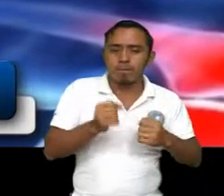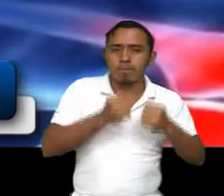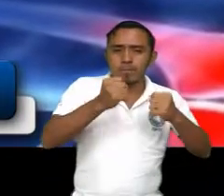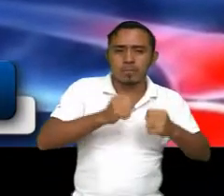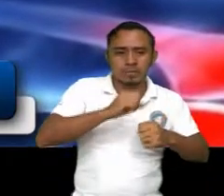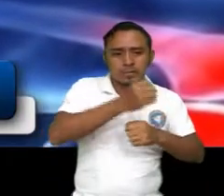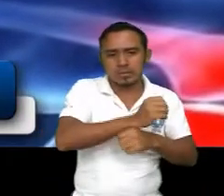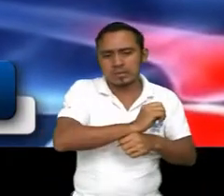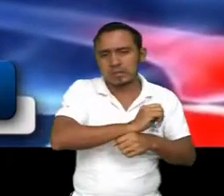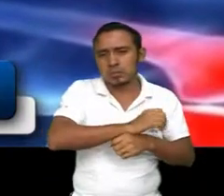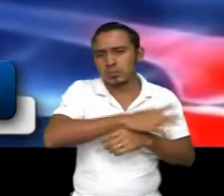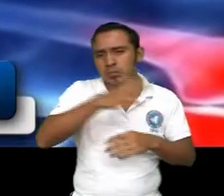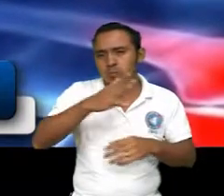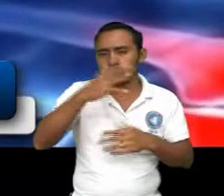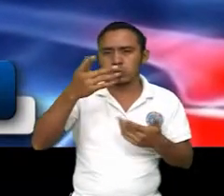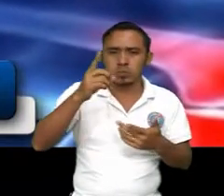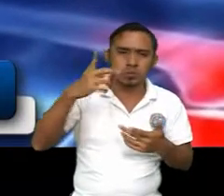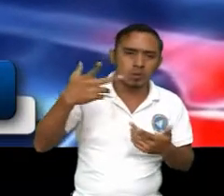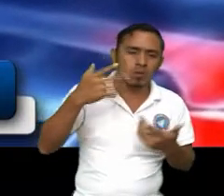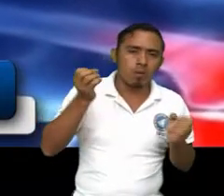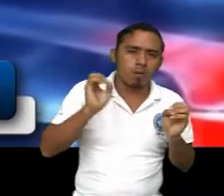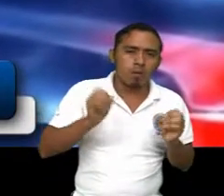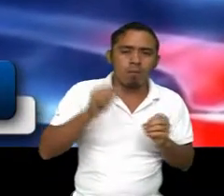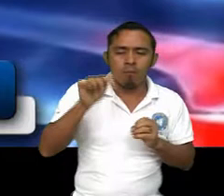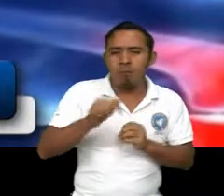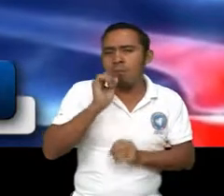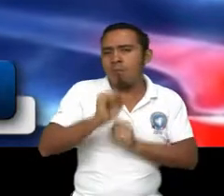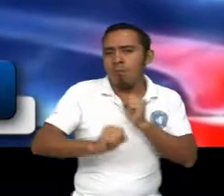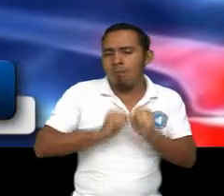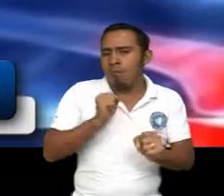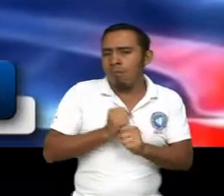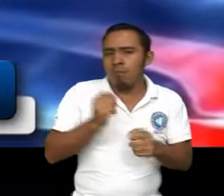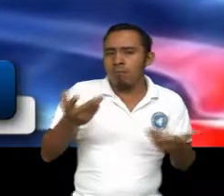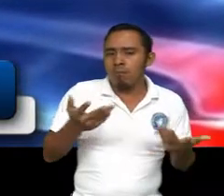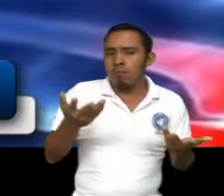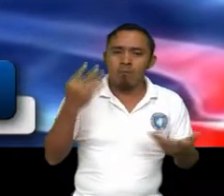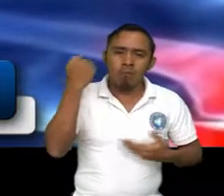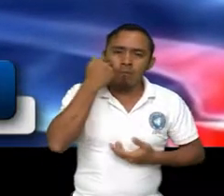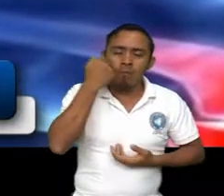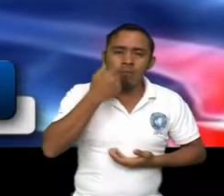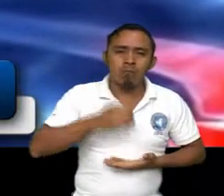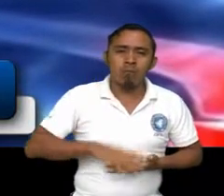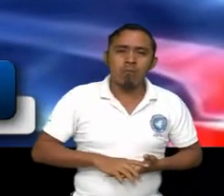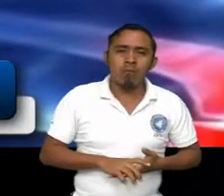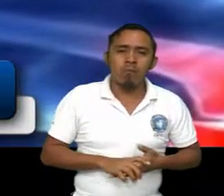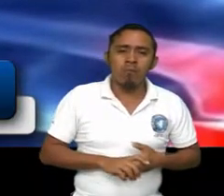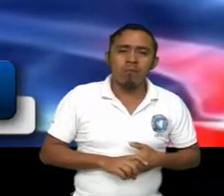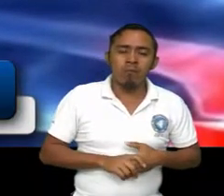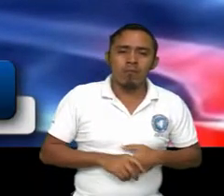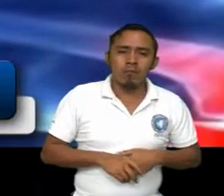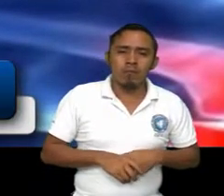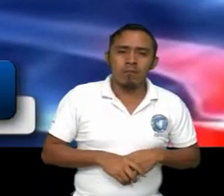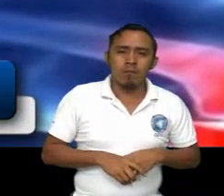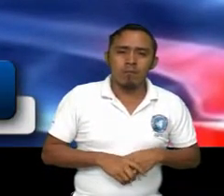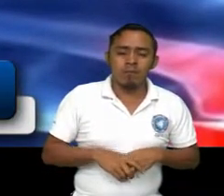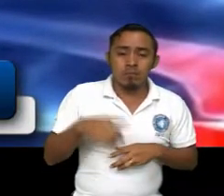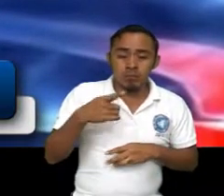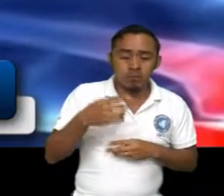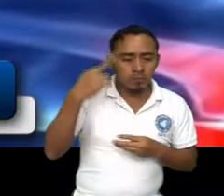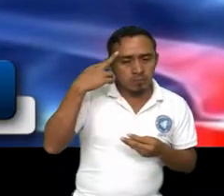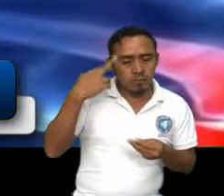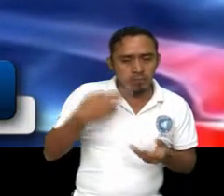a los 0 a los 18 con esta enfermedad sí sí sí sí nos recordamos